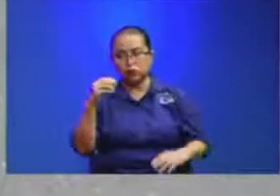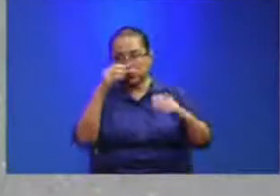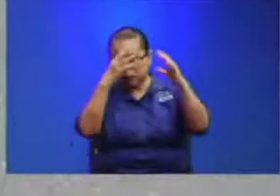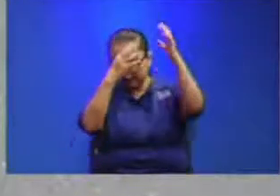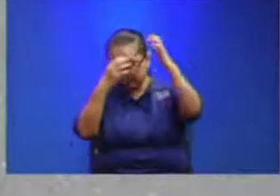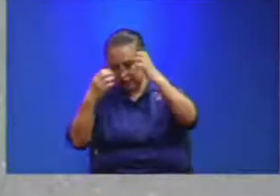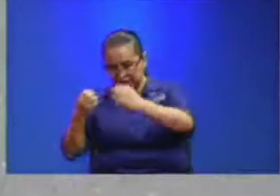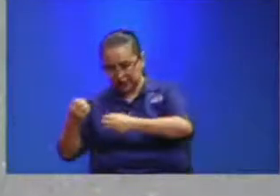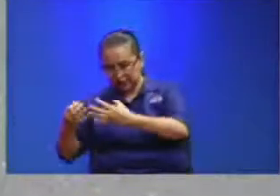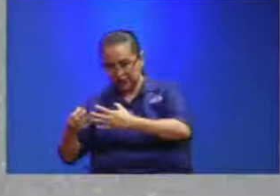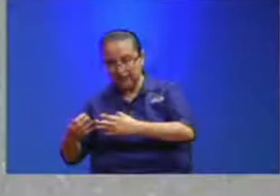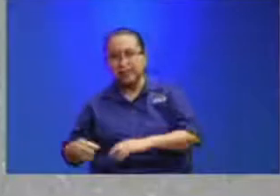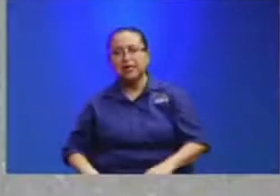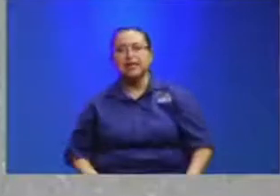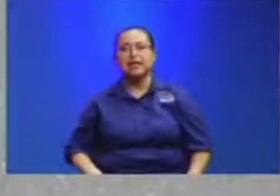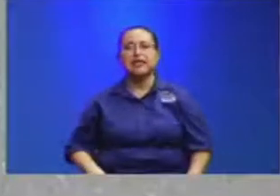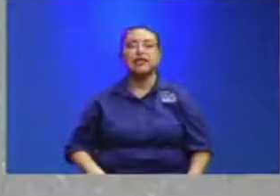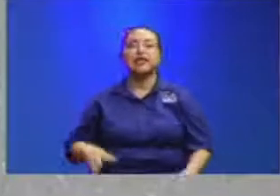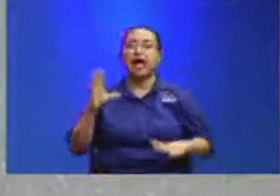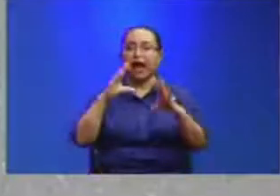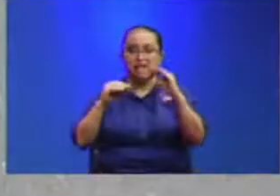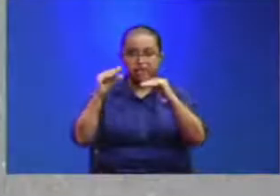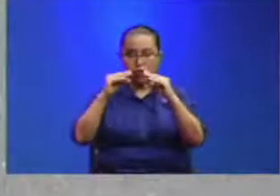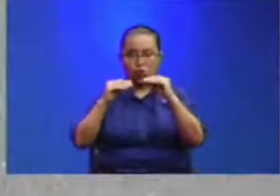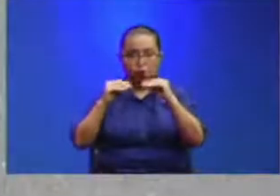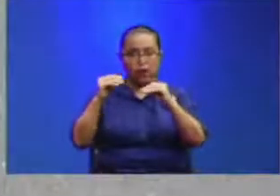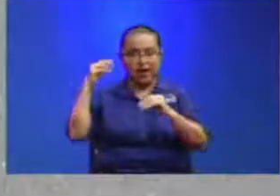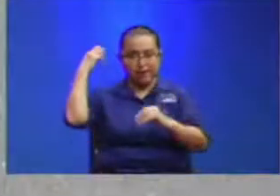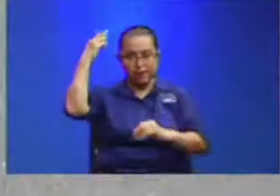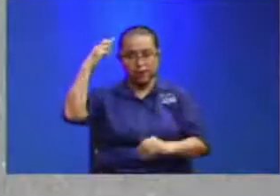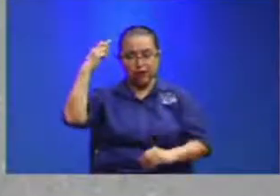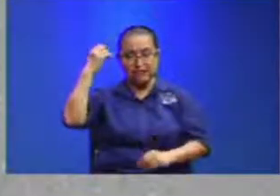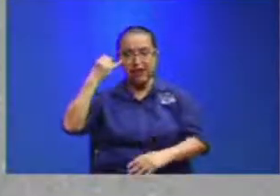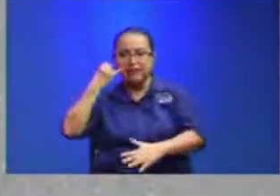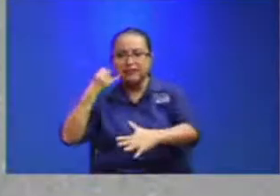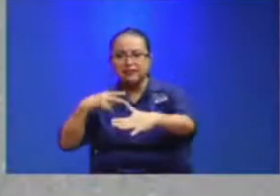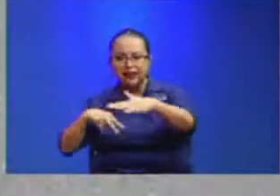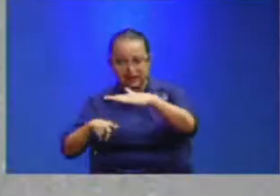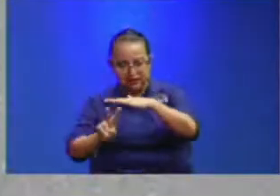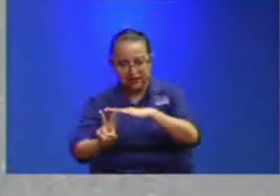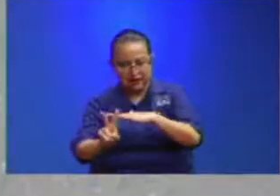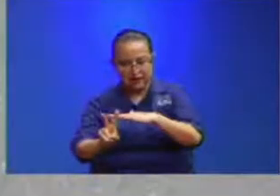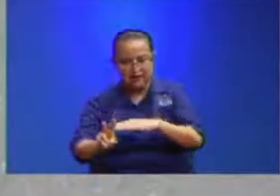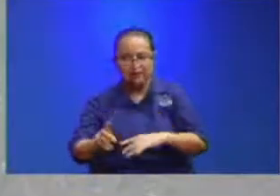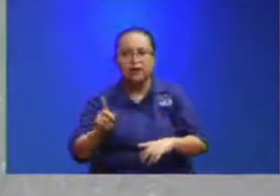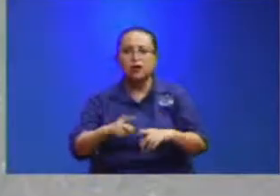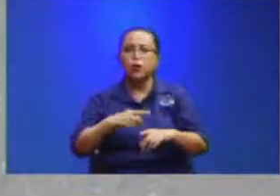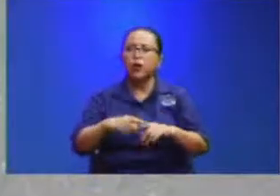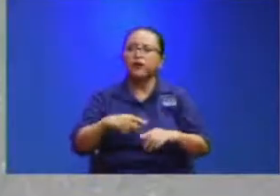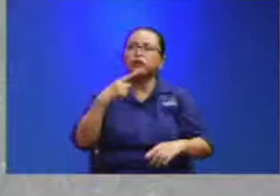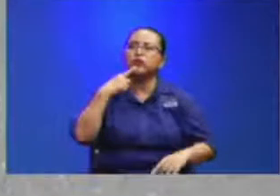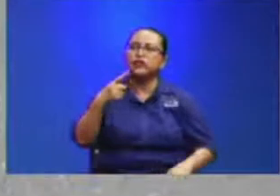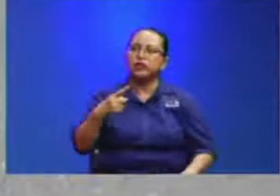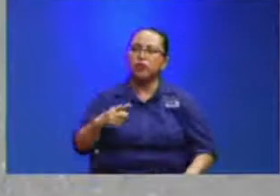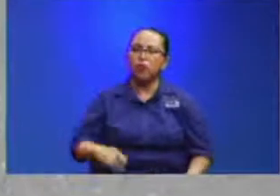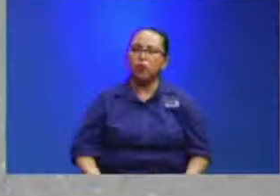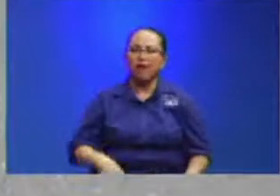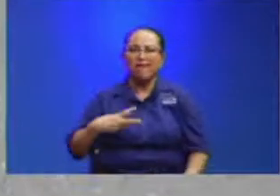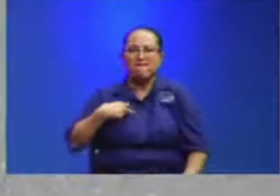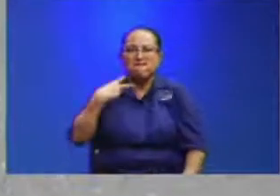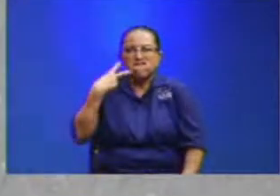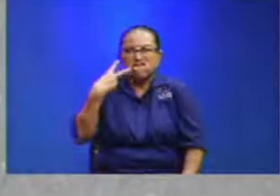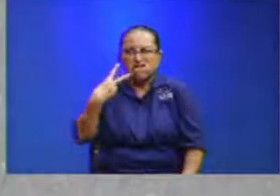profeta isaías no hay verde cuando dijo voz del que